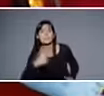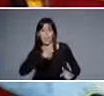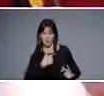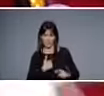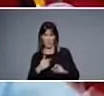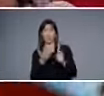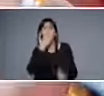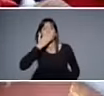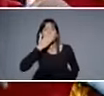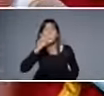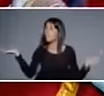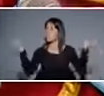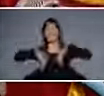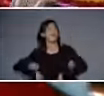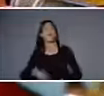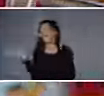haga